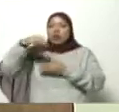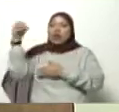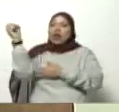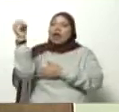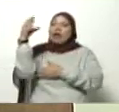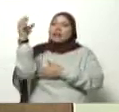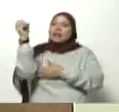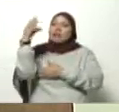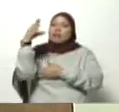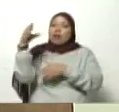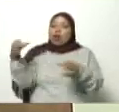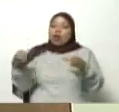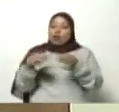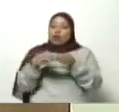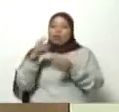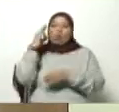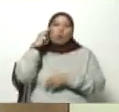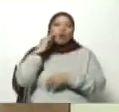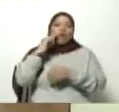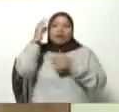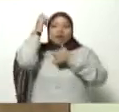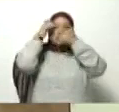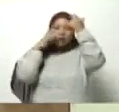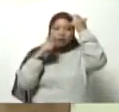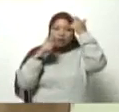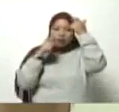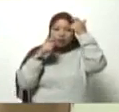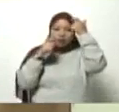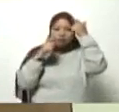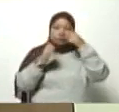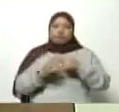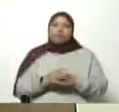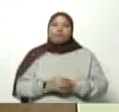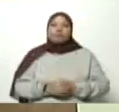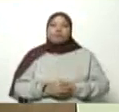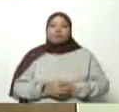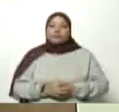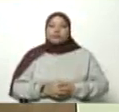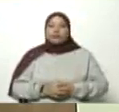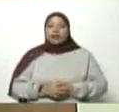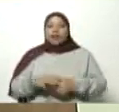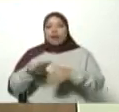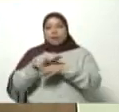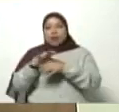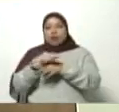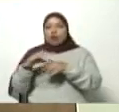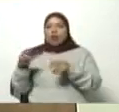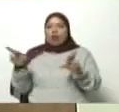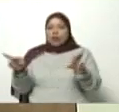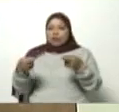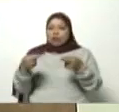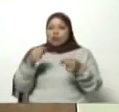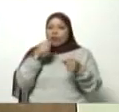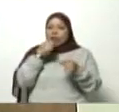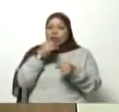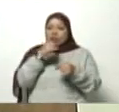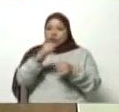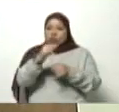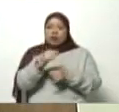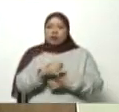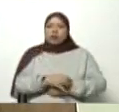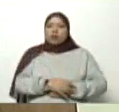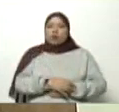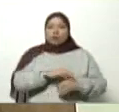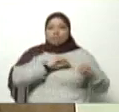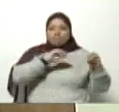VC. Entonces, ¿no? De manera gruesa, los detalles los daremos el día miércoles. Una gran jornada